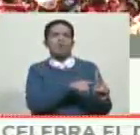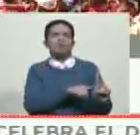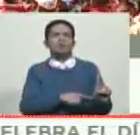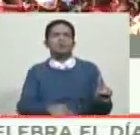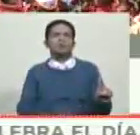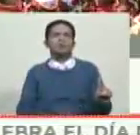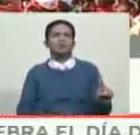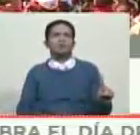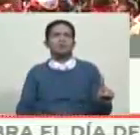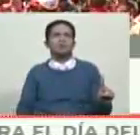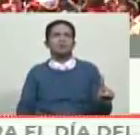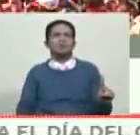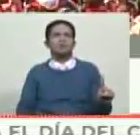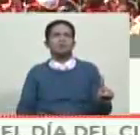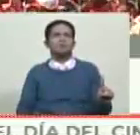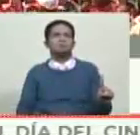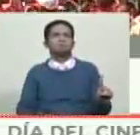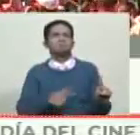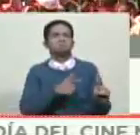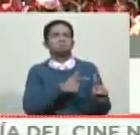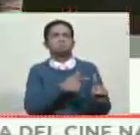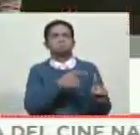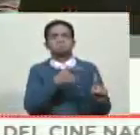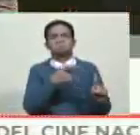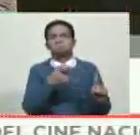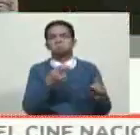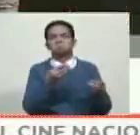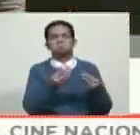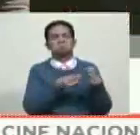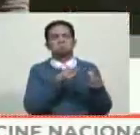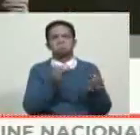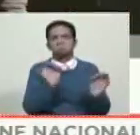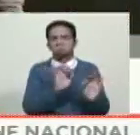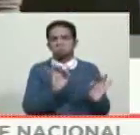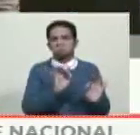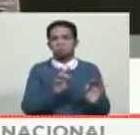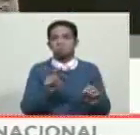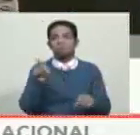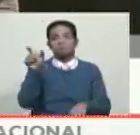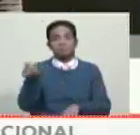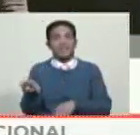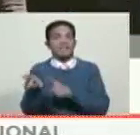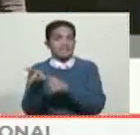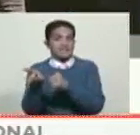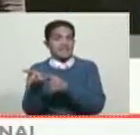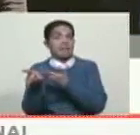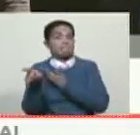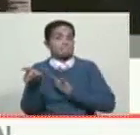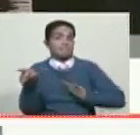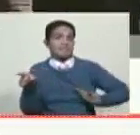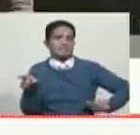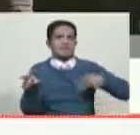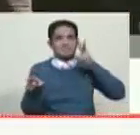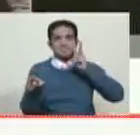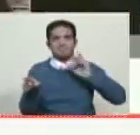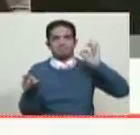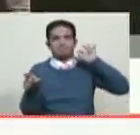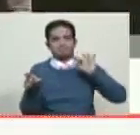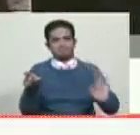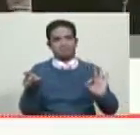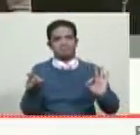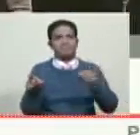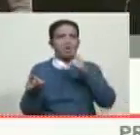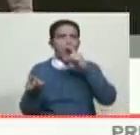sin ningún tipo de margen de acción, mientras tanto nuestro querido hermano presidente constitucional de la República Bolivariana de